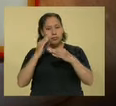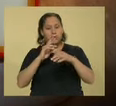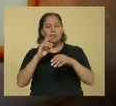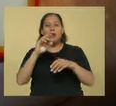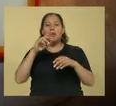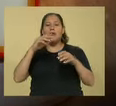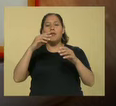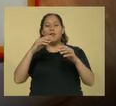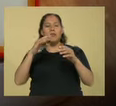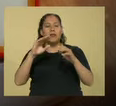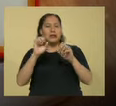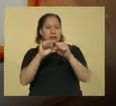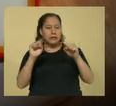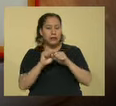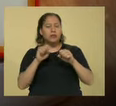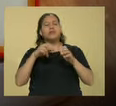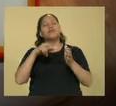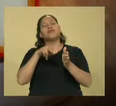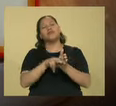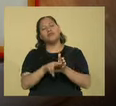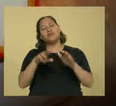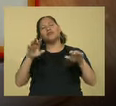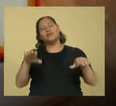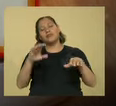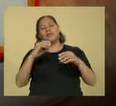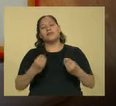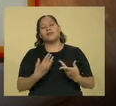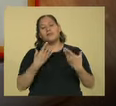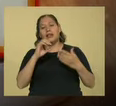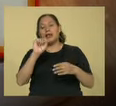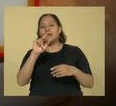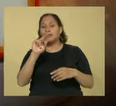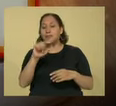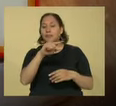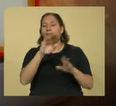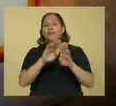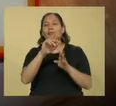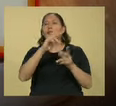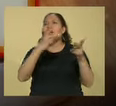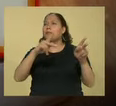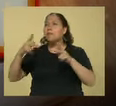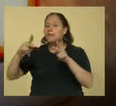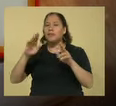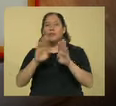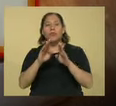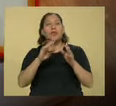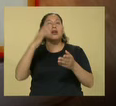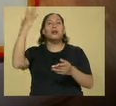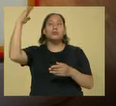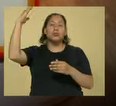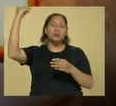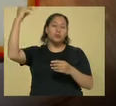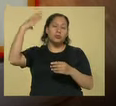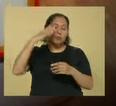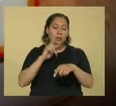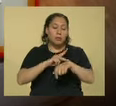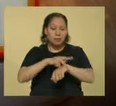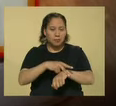Spa. Y ahora que venimos de vacaciones, la playa, bueno, cualquier lugar donde el sol nos toque la